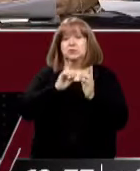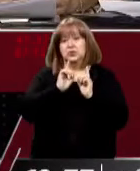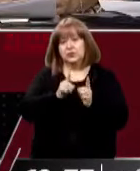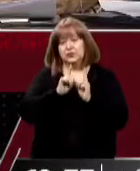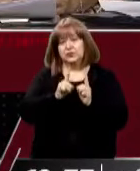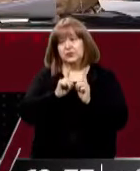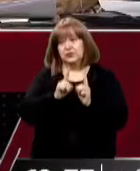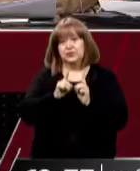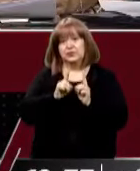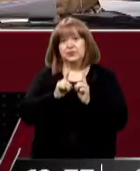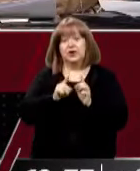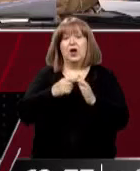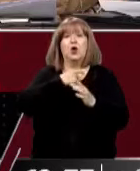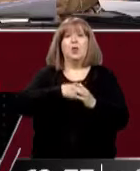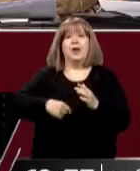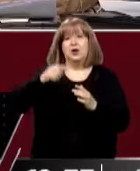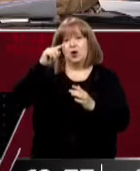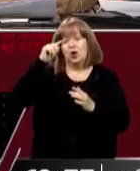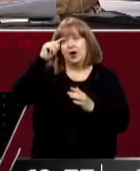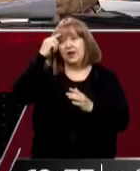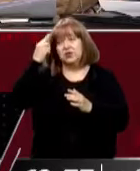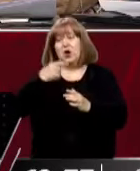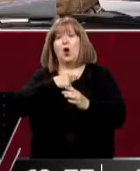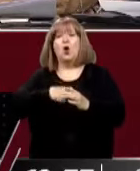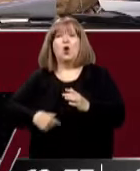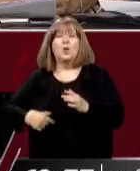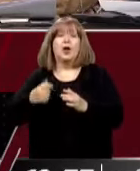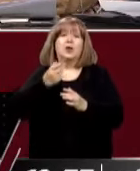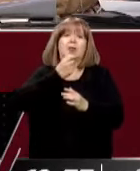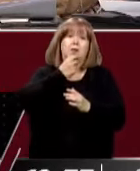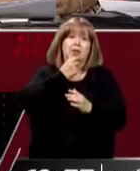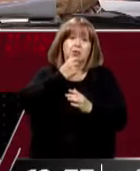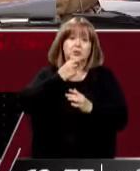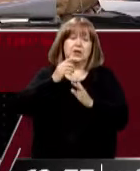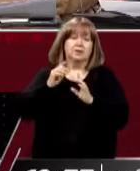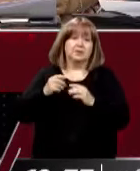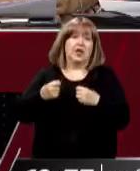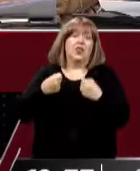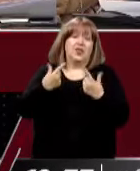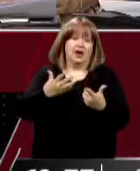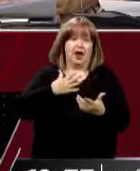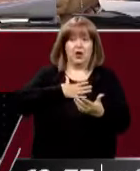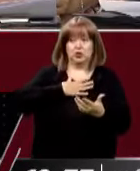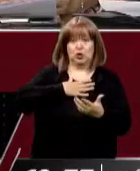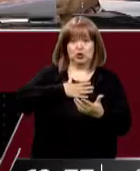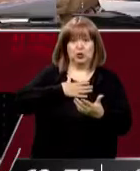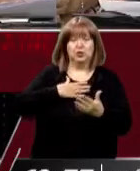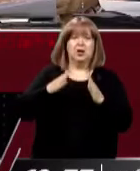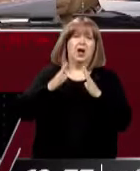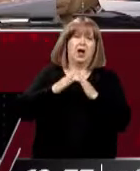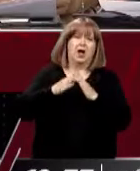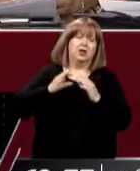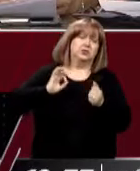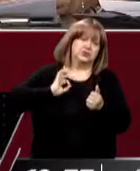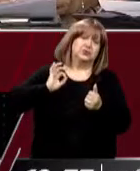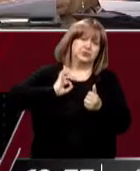a llevar adelante por el gobierno provincial o el gobierno nacional, o los dos en su conjunto, como está sucediendo en este caso con la ley de